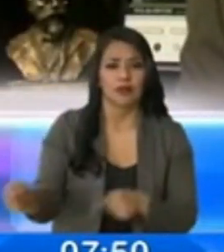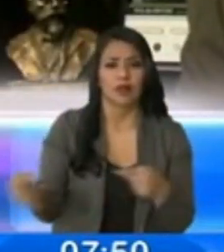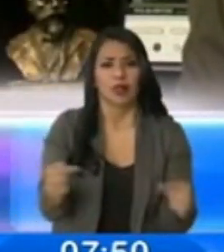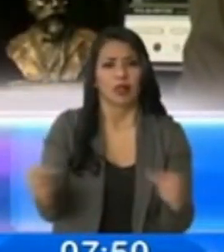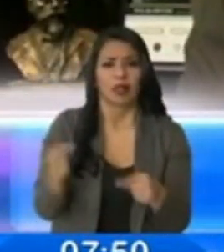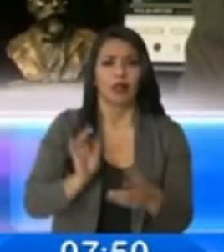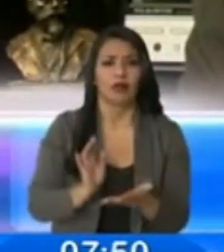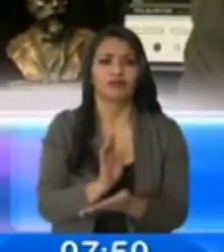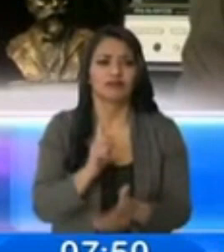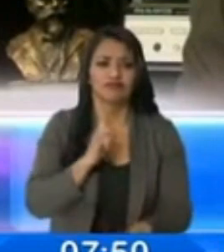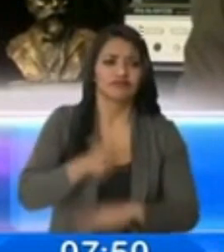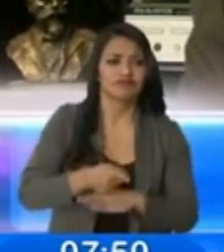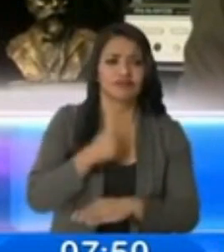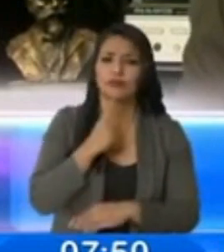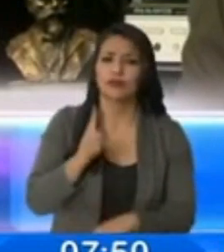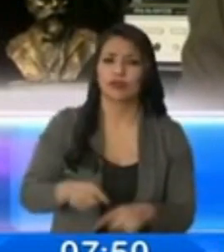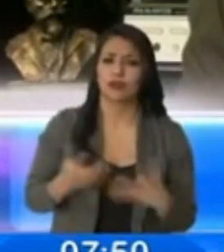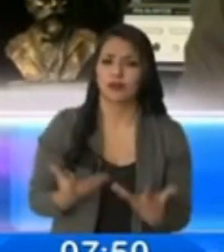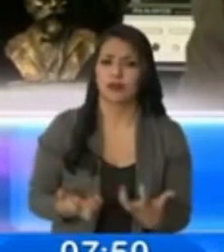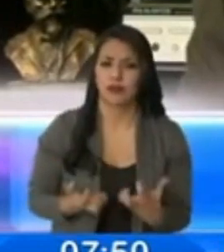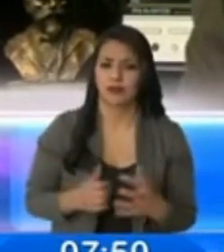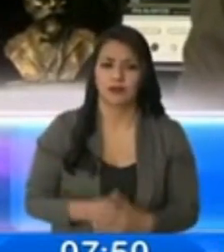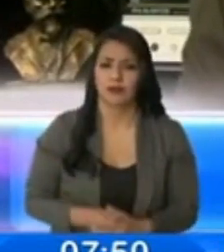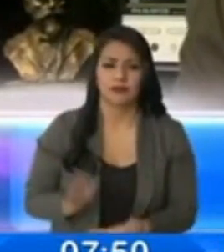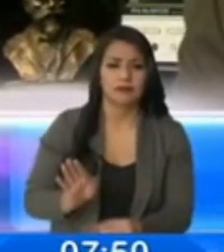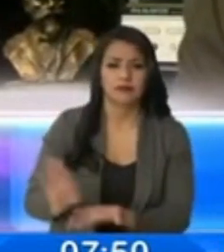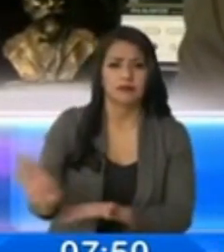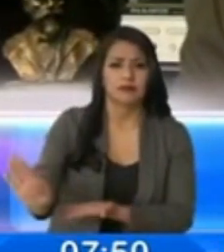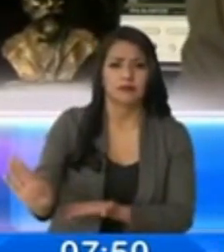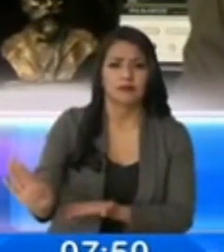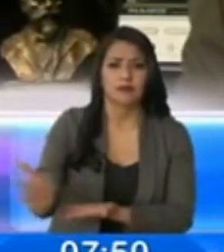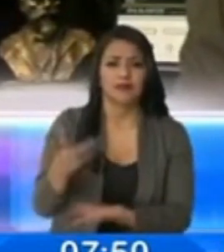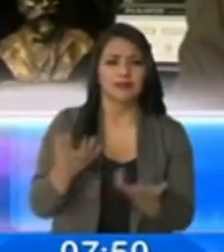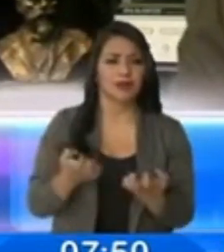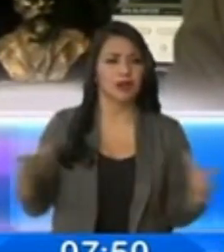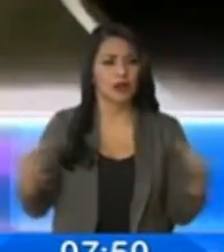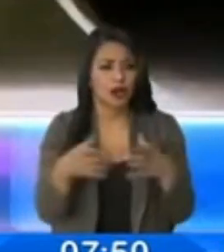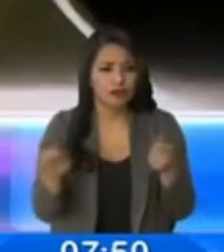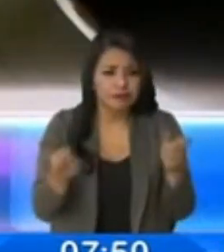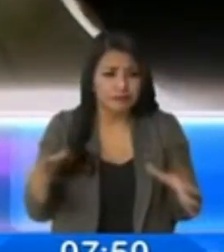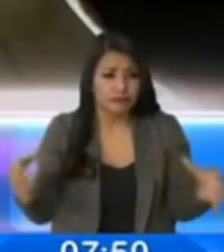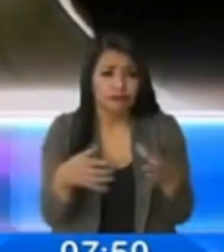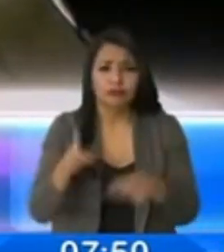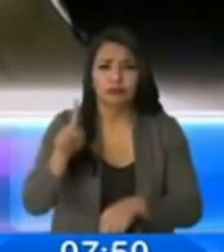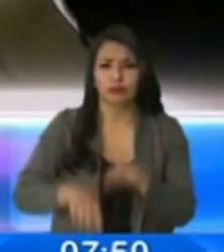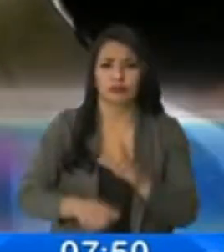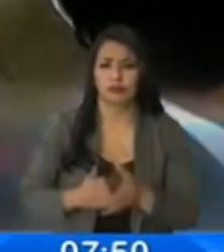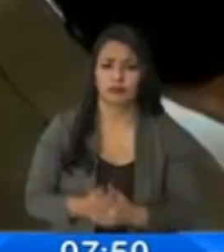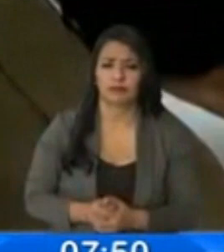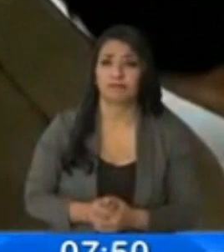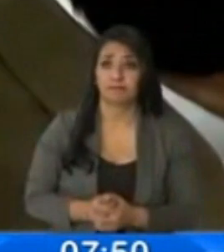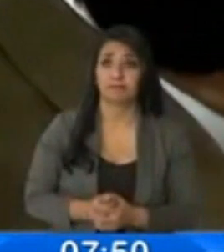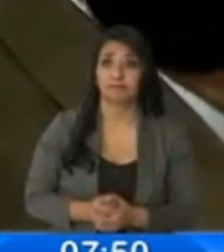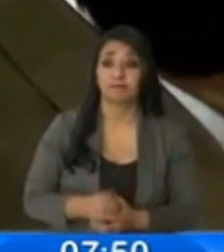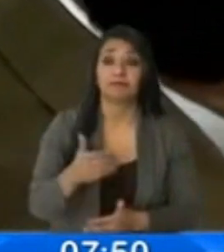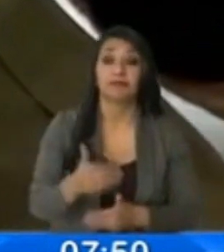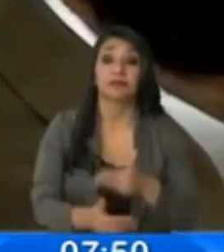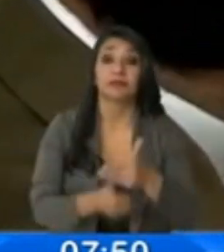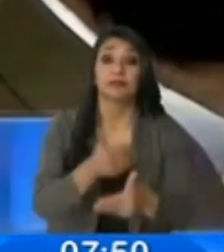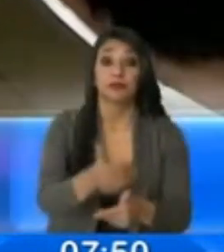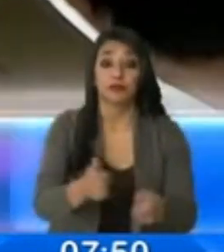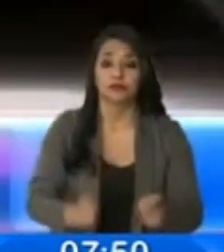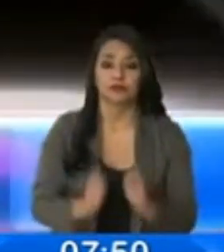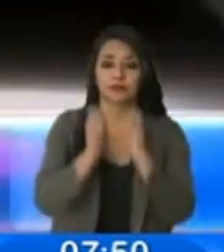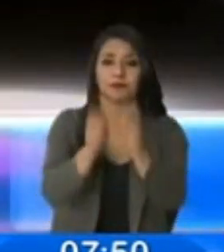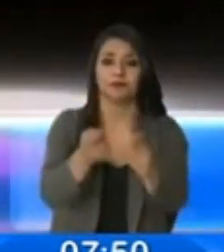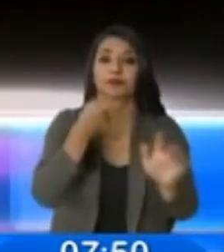no queremos darle más chance al totalitarismo correísta. Es más, anuncian que en las próximas horas